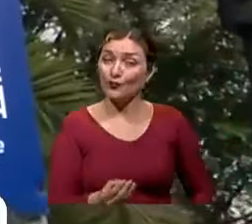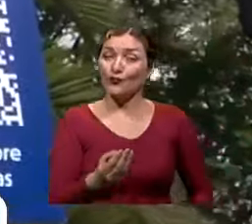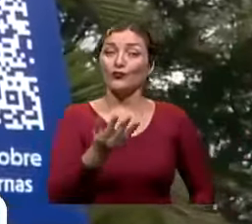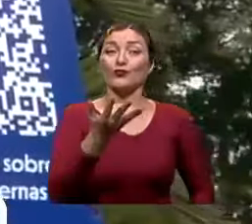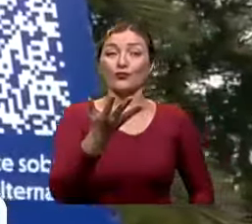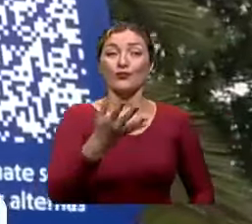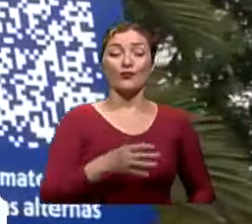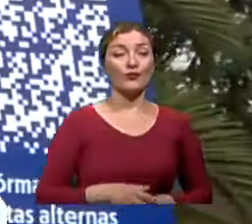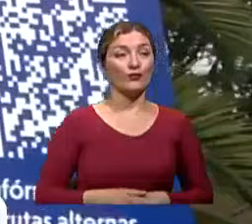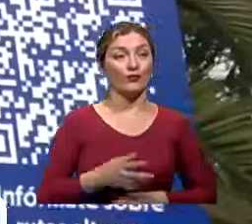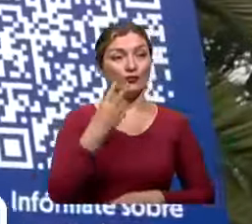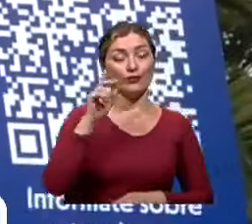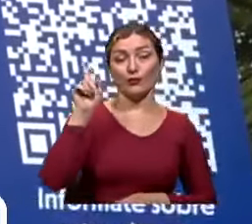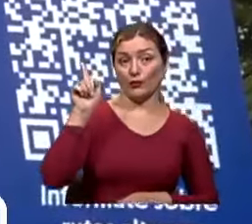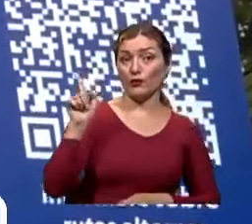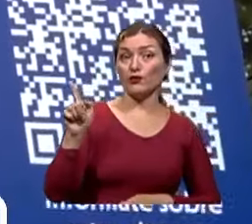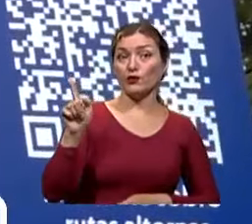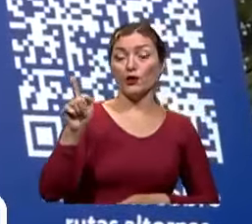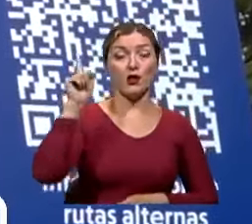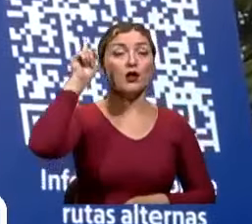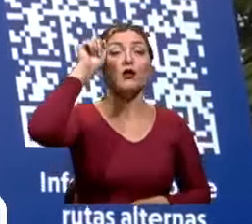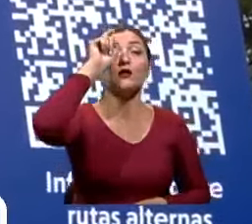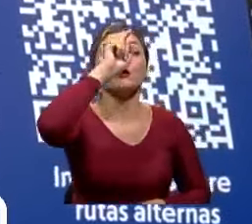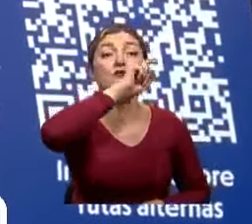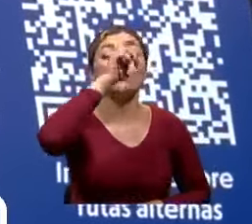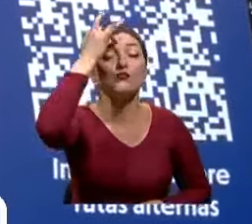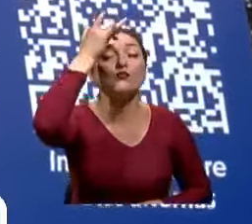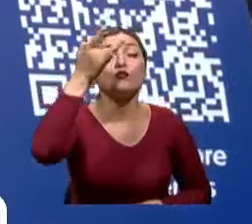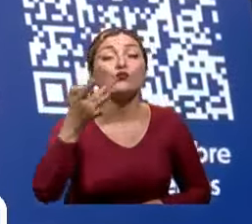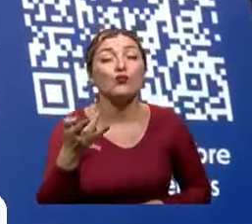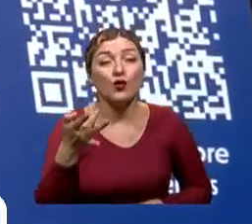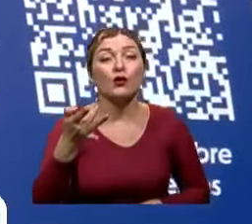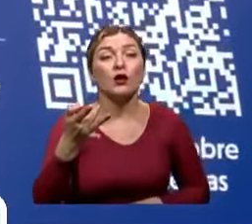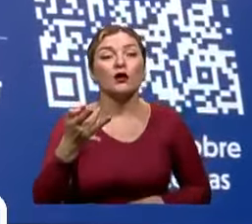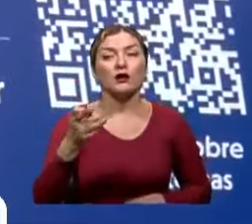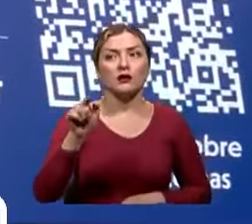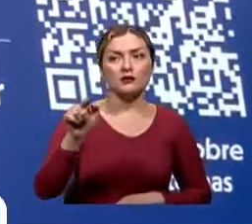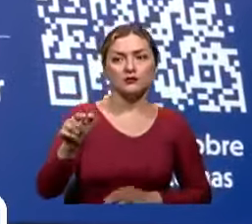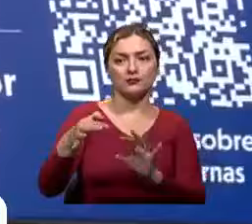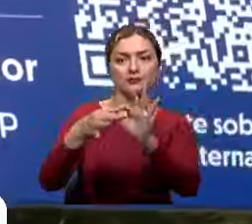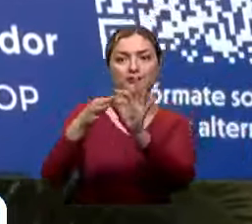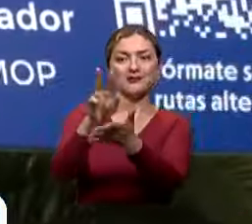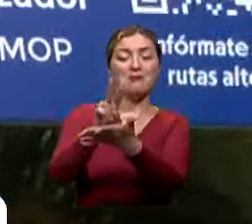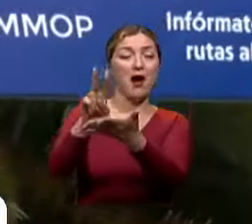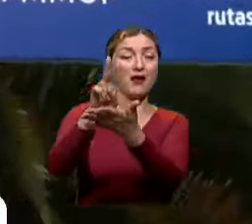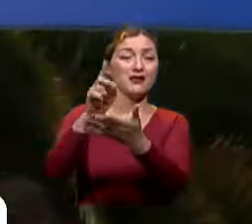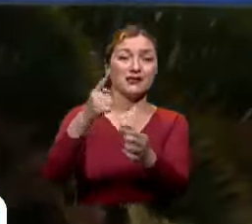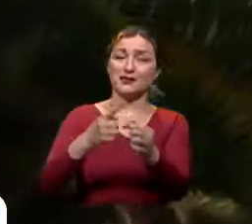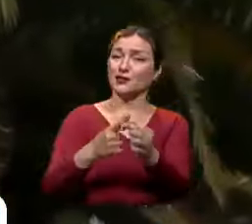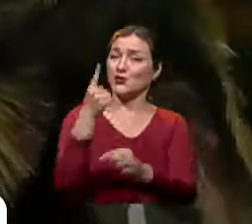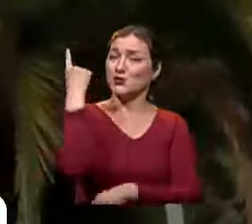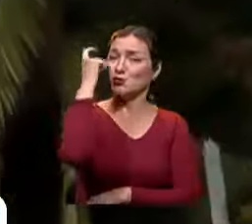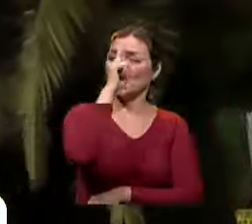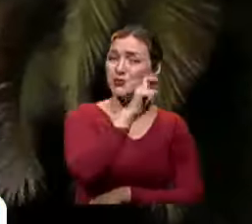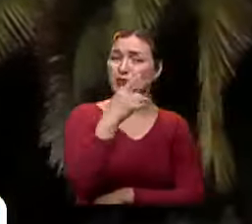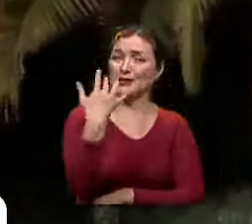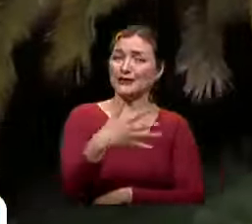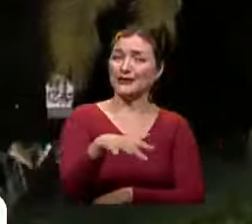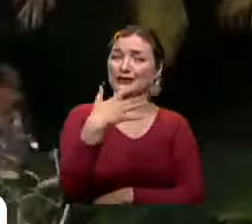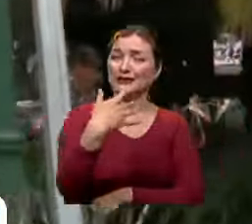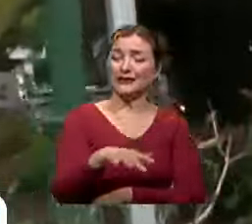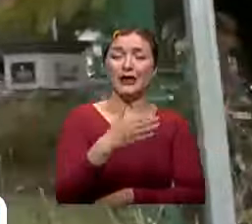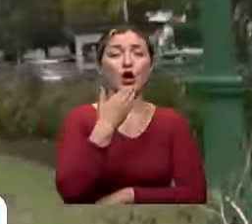Bueno, ya veíamos, esta es una arteria complicada porque conecta a Los Valles con Quito y por ello ustedes han establecido